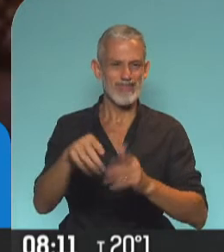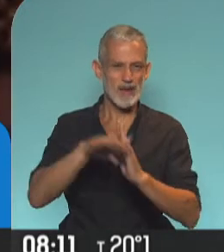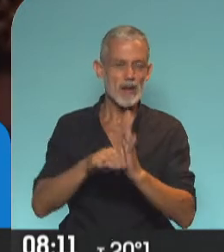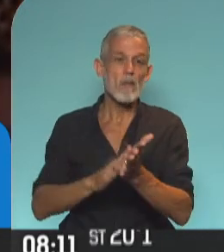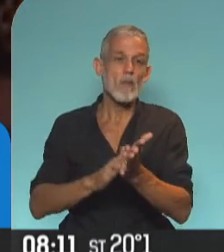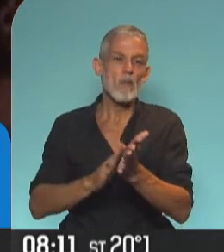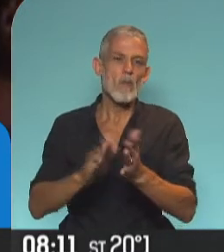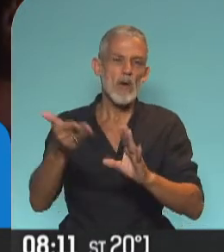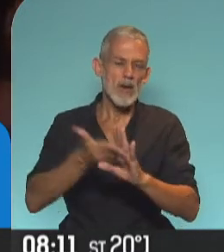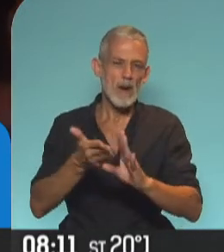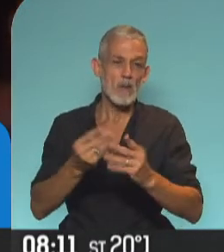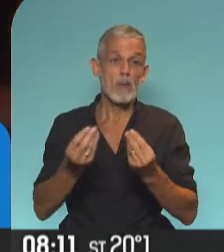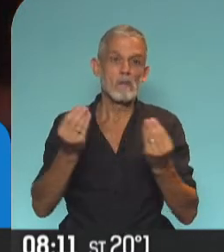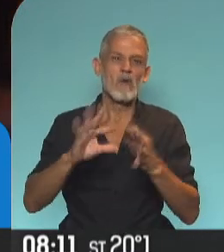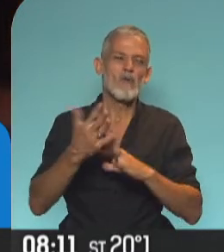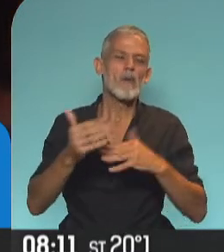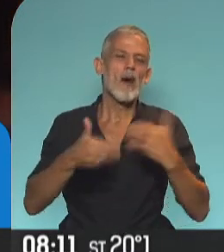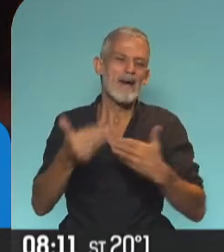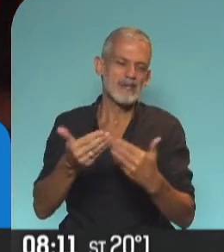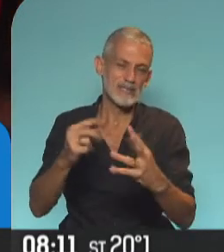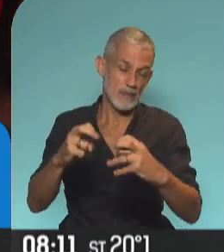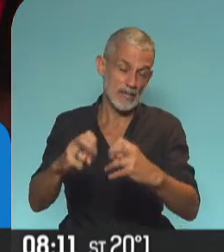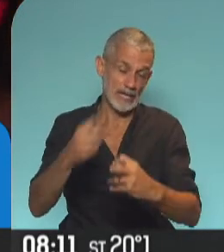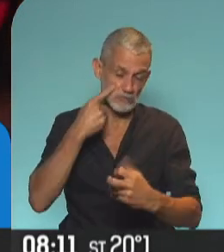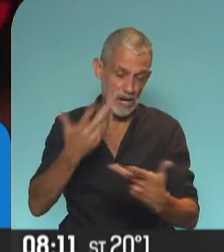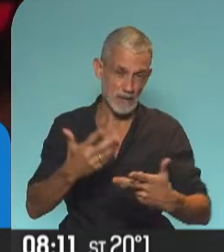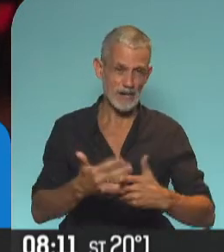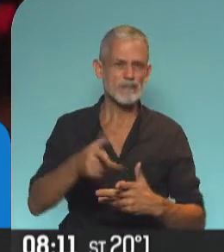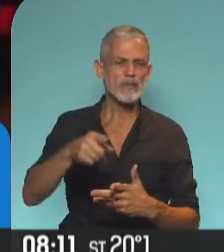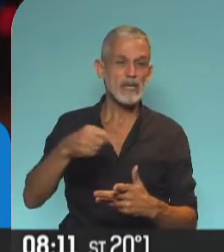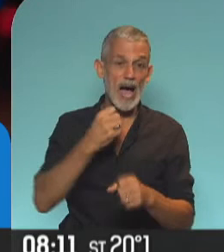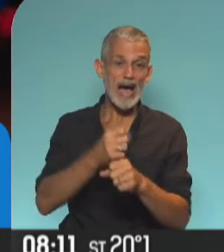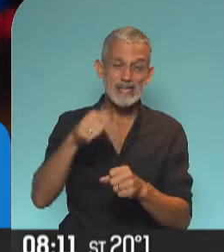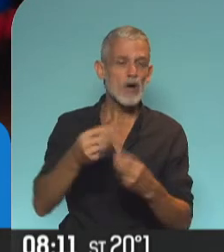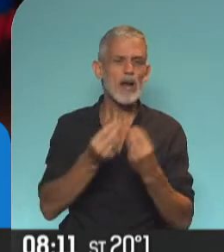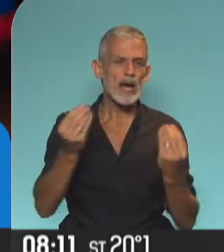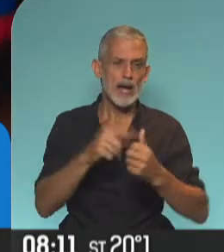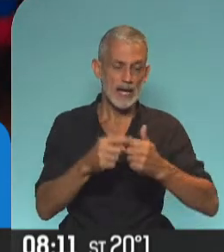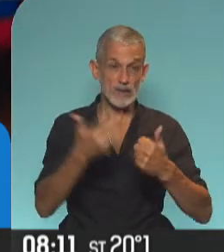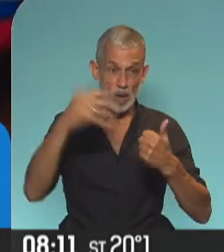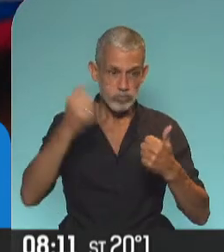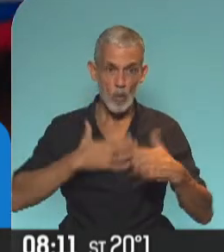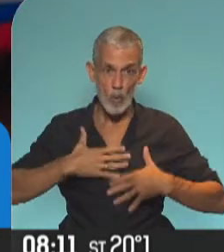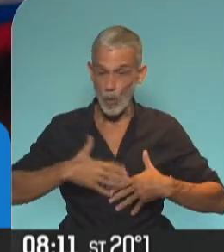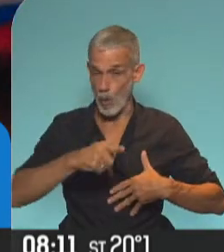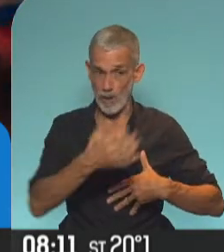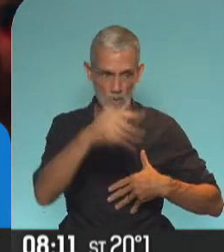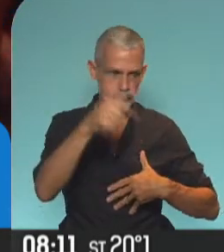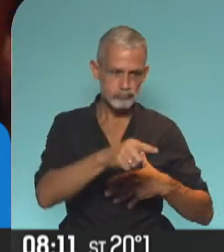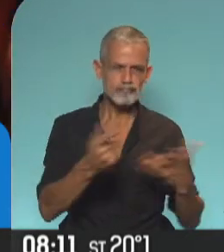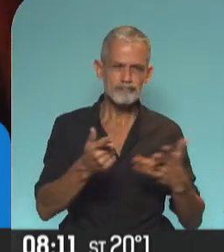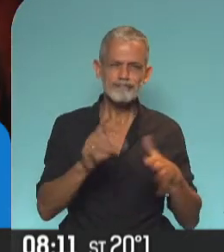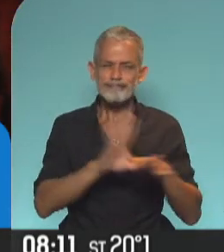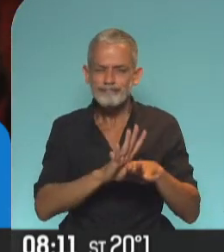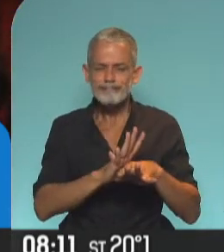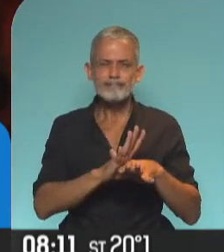prueba como un canal más de avance de la investigación. Lo que tenemos hasta ahora es el hallazgo de un cadáver, pocas